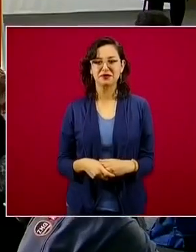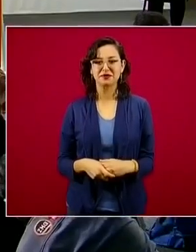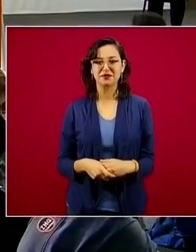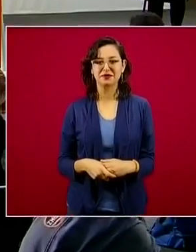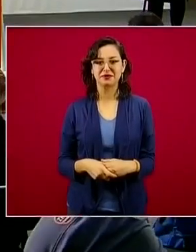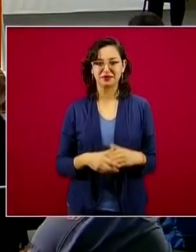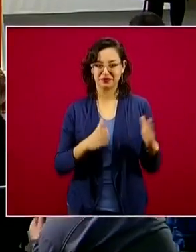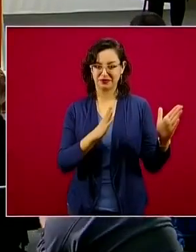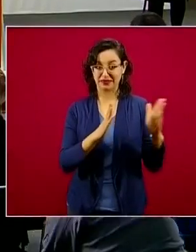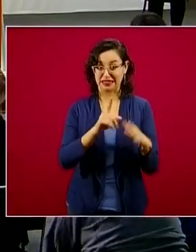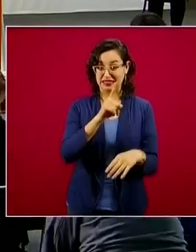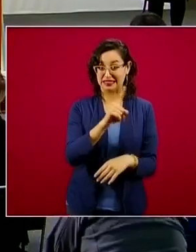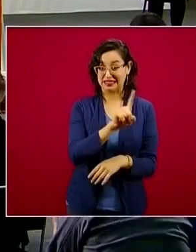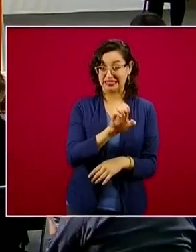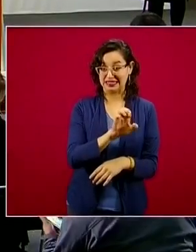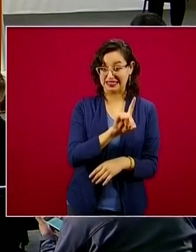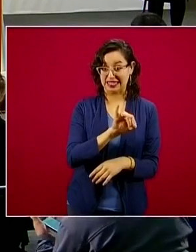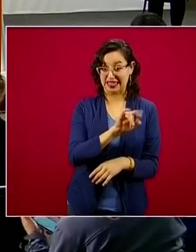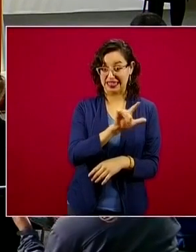ese día